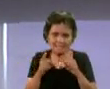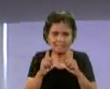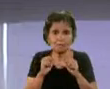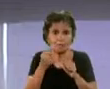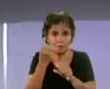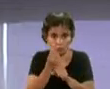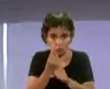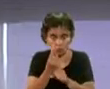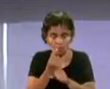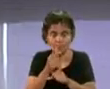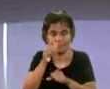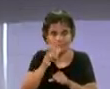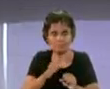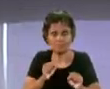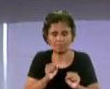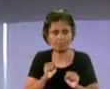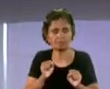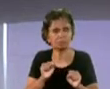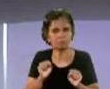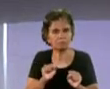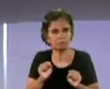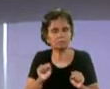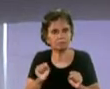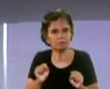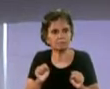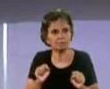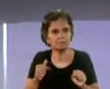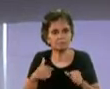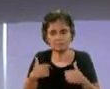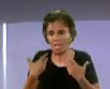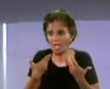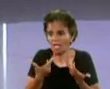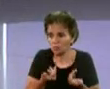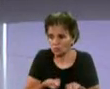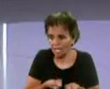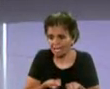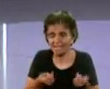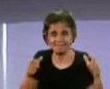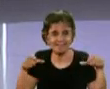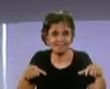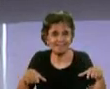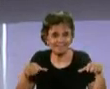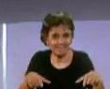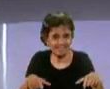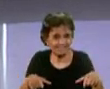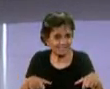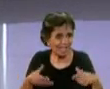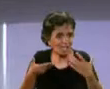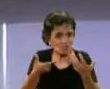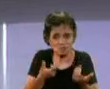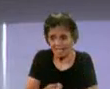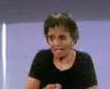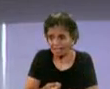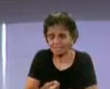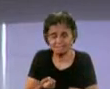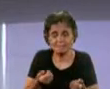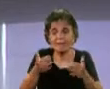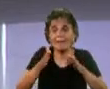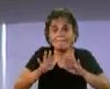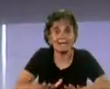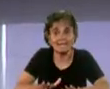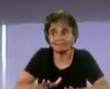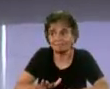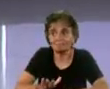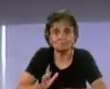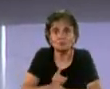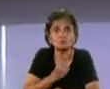cuando hay una convulsión, no hay qué podamos hacer en una cancha para parar esa convulsión. La primera cosa que todo el mundo